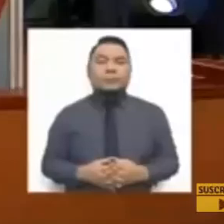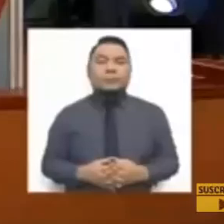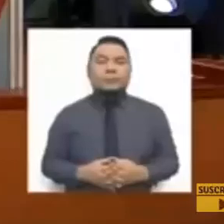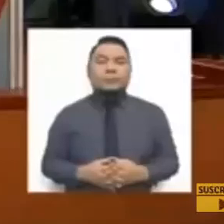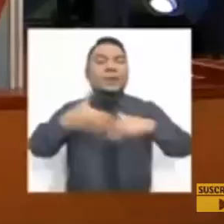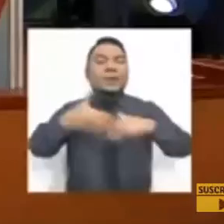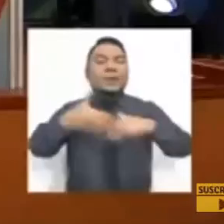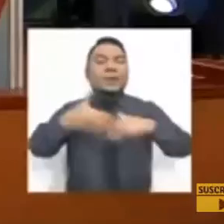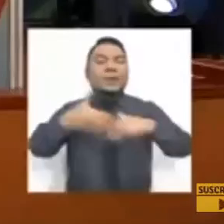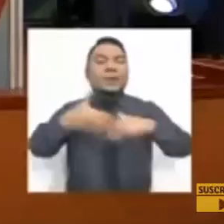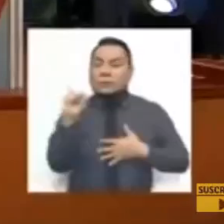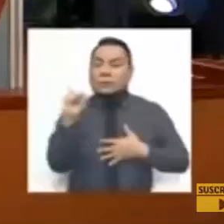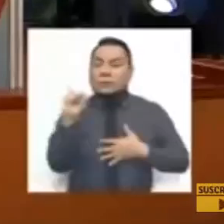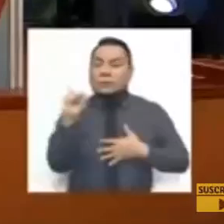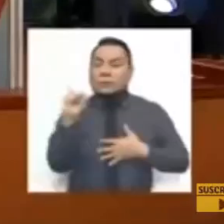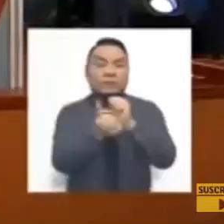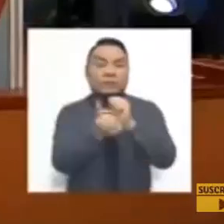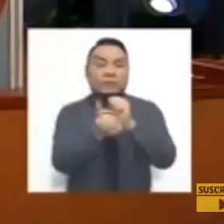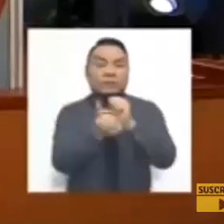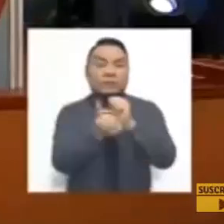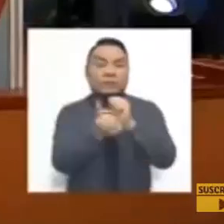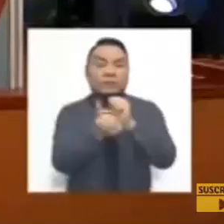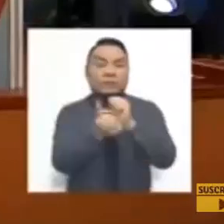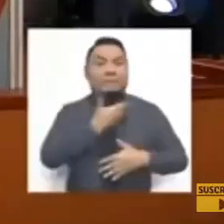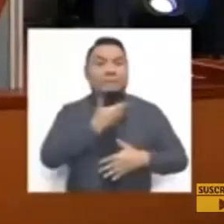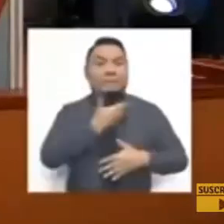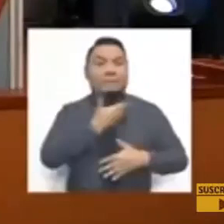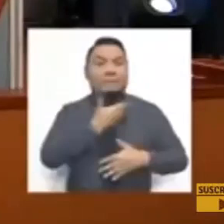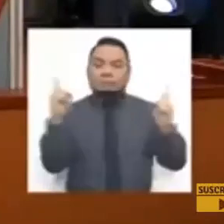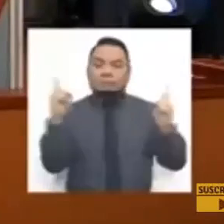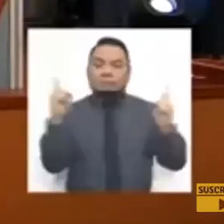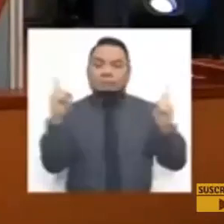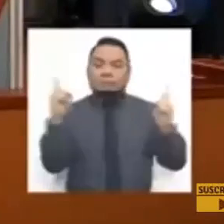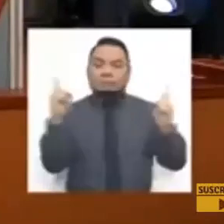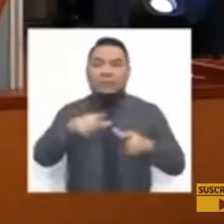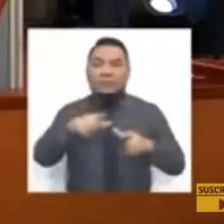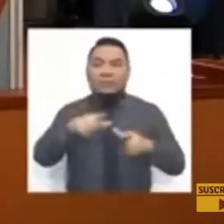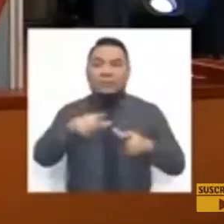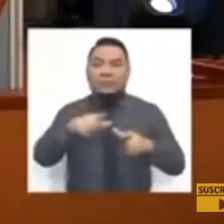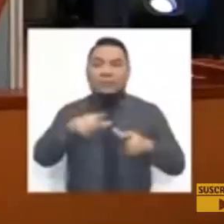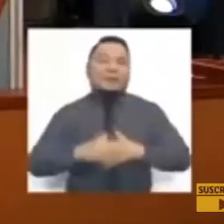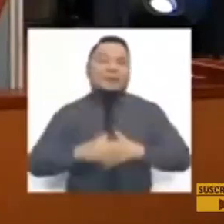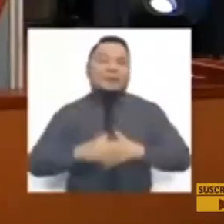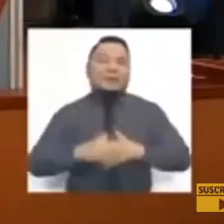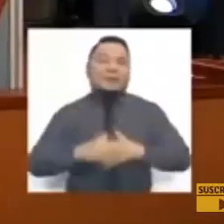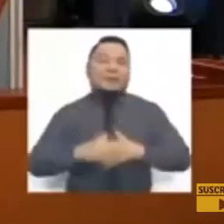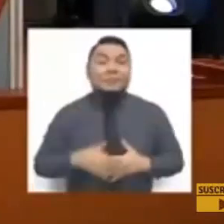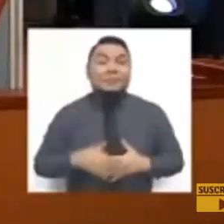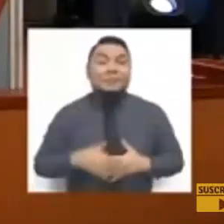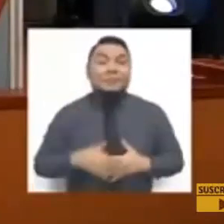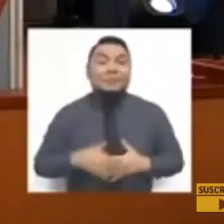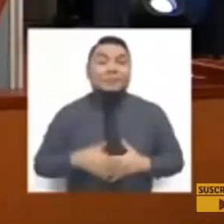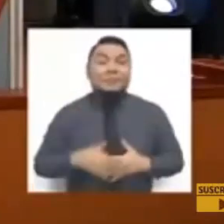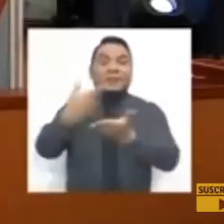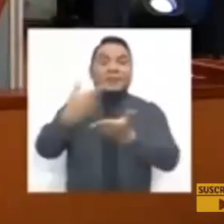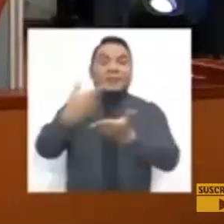Saludamos la presencia de ambos candidatos a la presidencia que nos acompañan esta noche en la Ciudad Blanca. Este debate